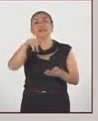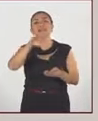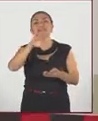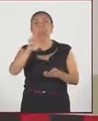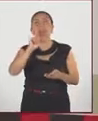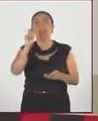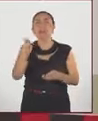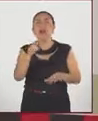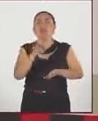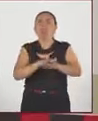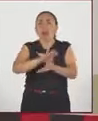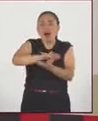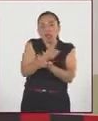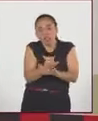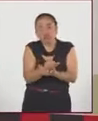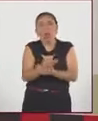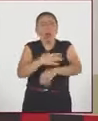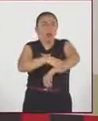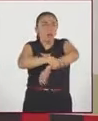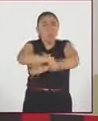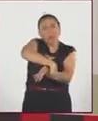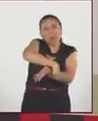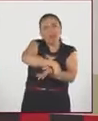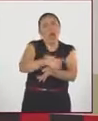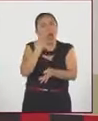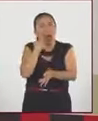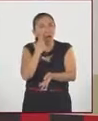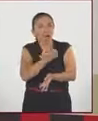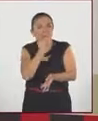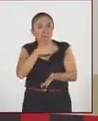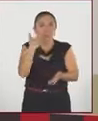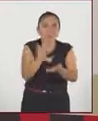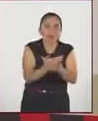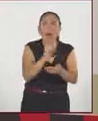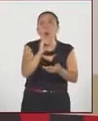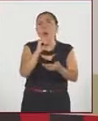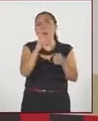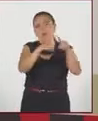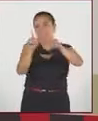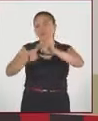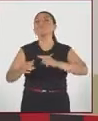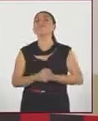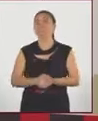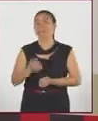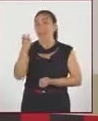son muy frecuentes también en la escuela. De esos yo tuve varios, sí,